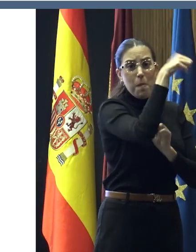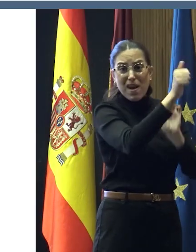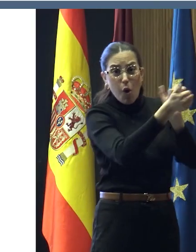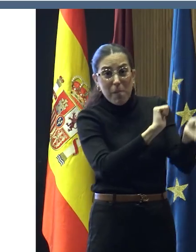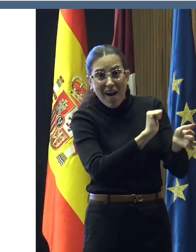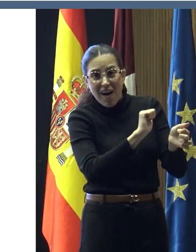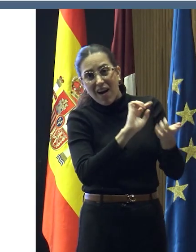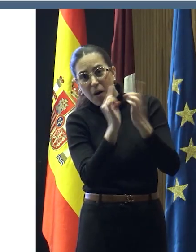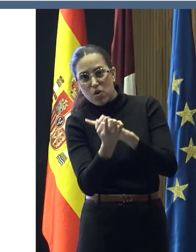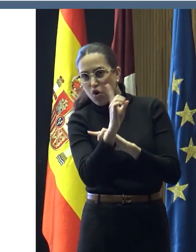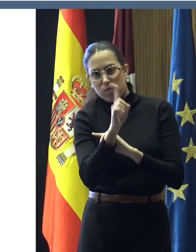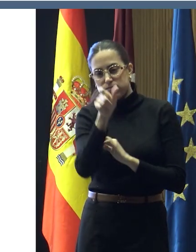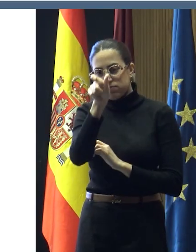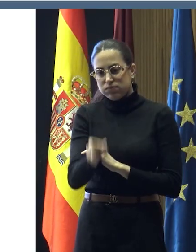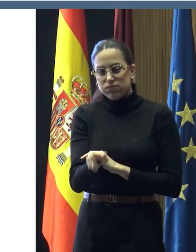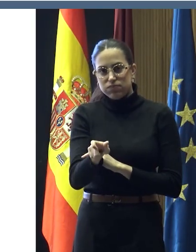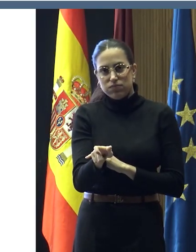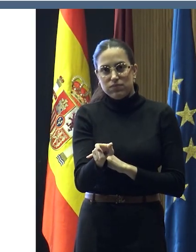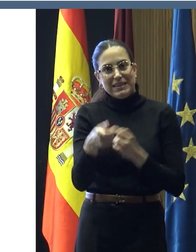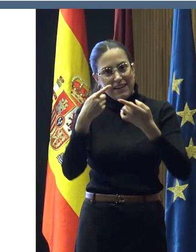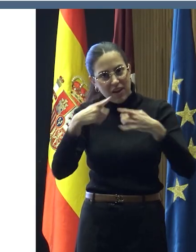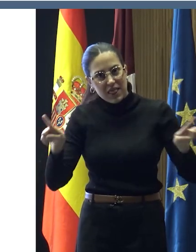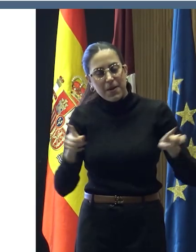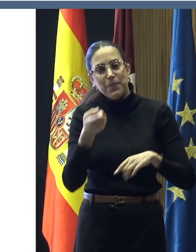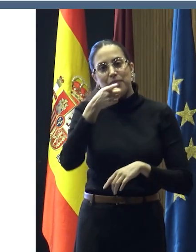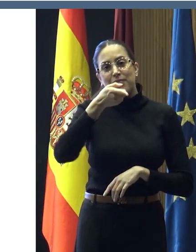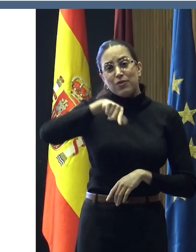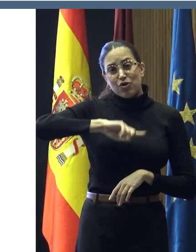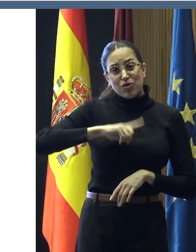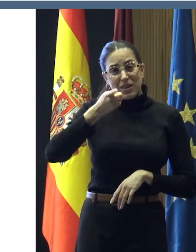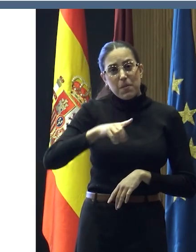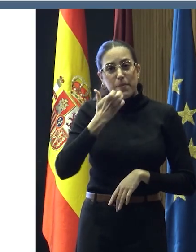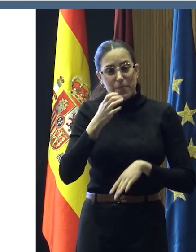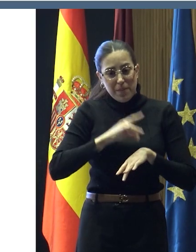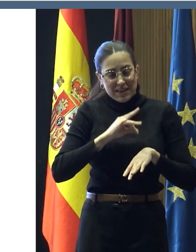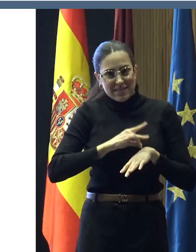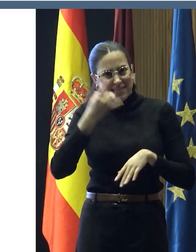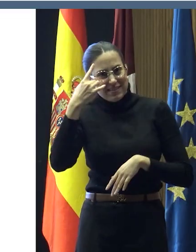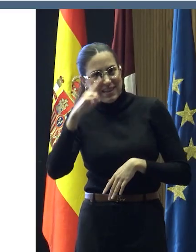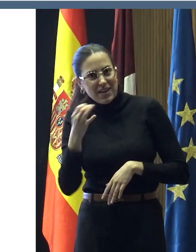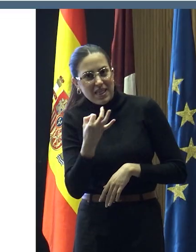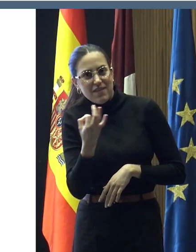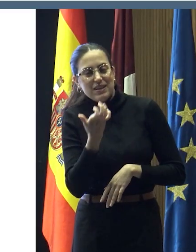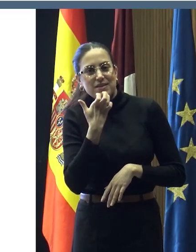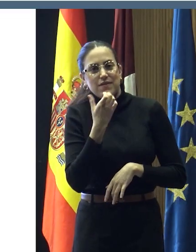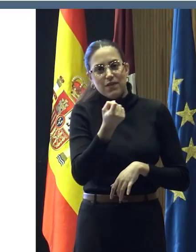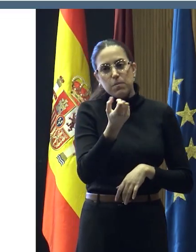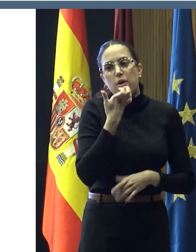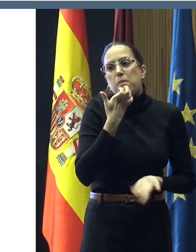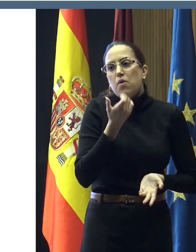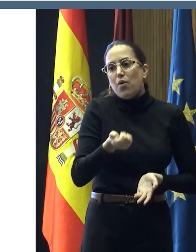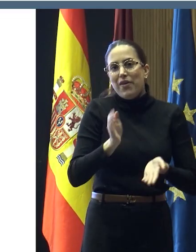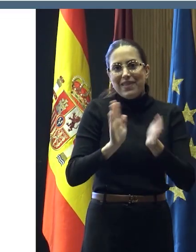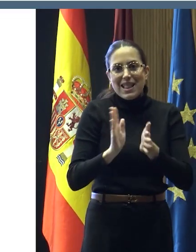que nosotros necesitamos como pacientes también saber si esos fármacos, si